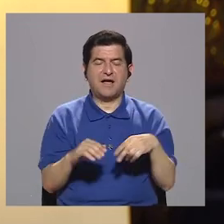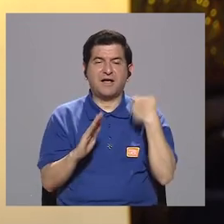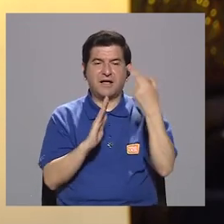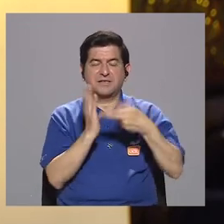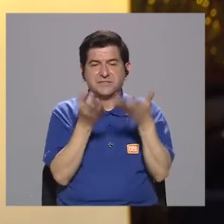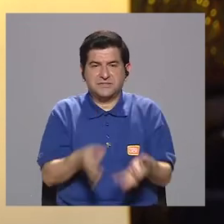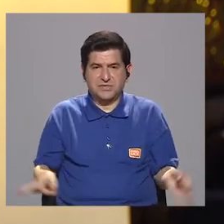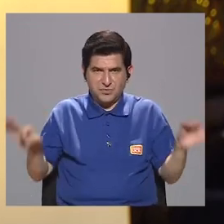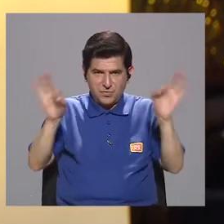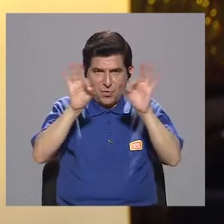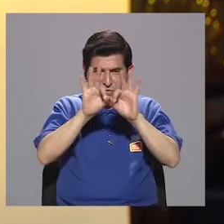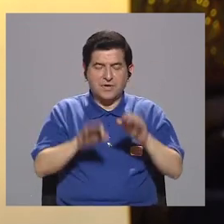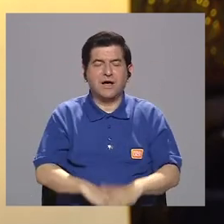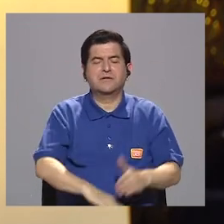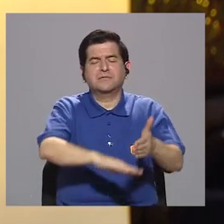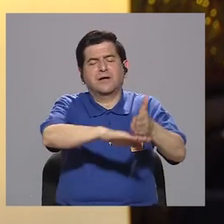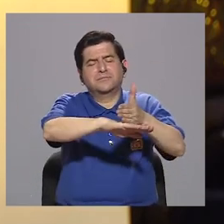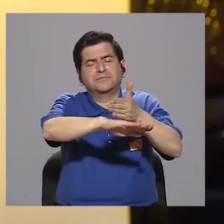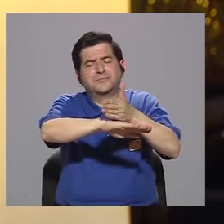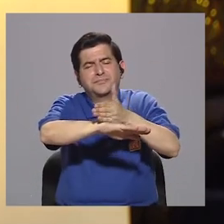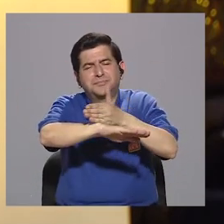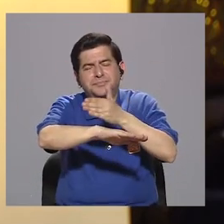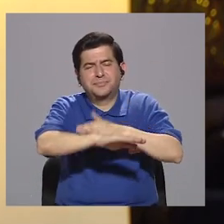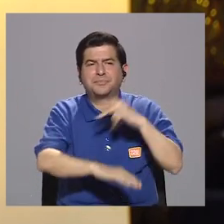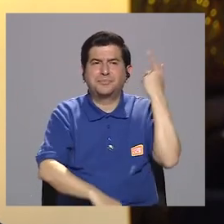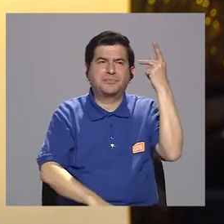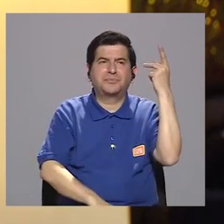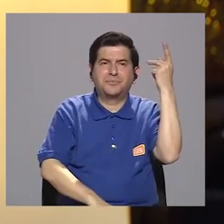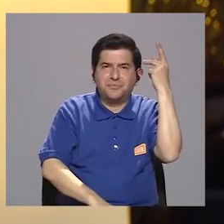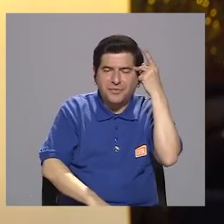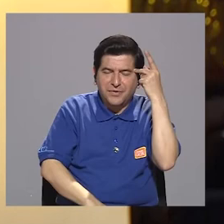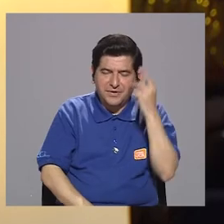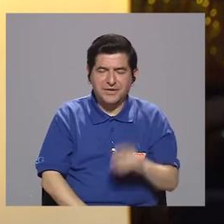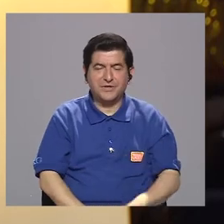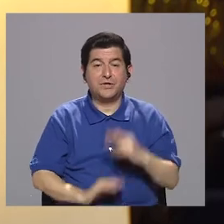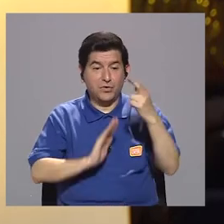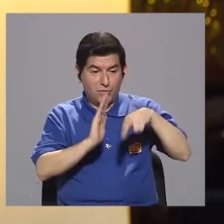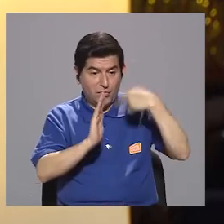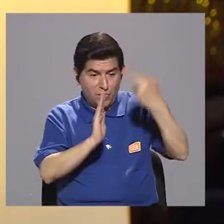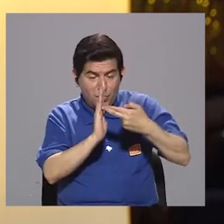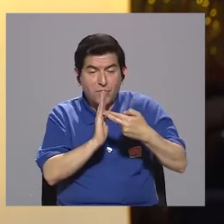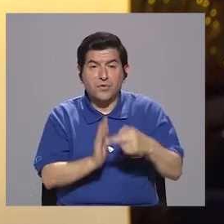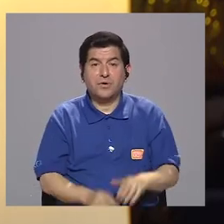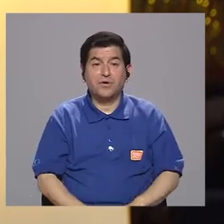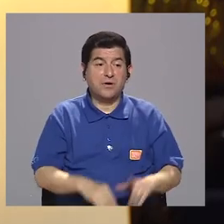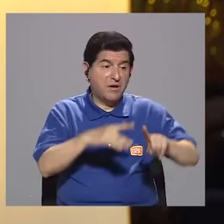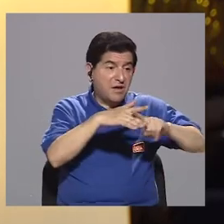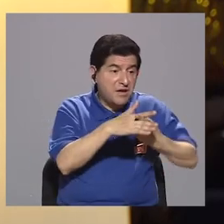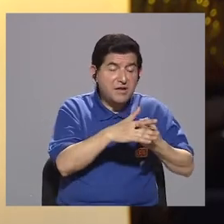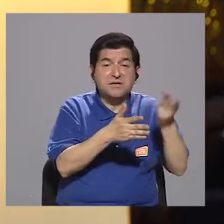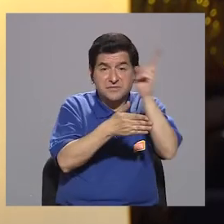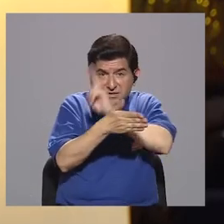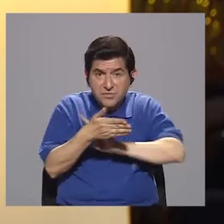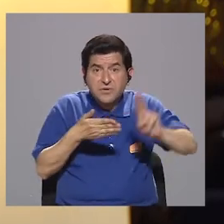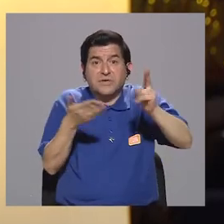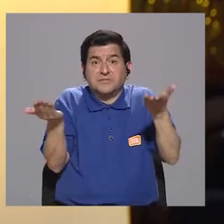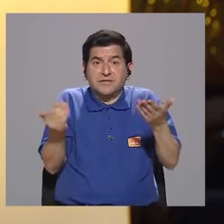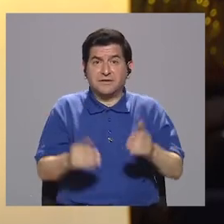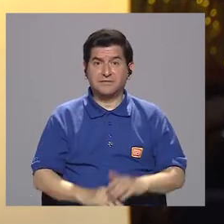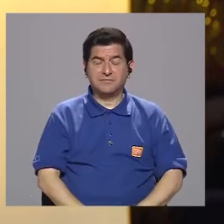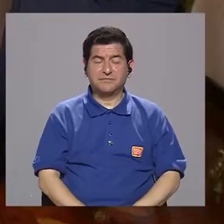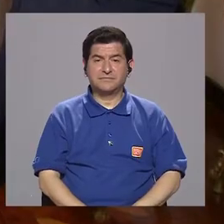papel importante y ha crecido y políticamente juega un papel, pues nace de la universidad.